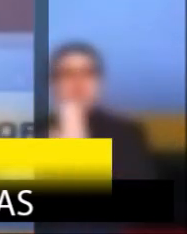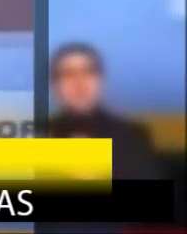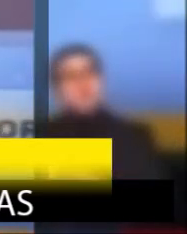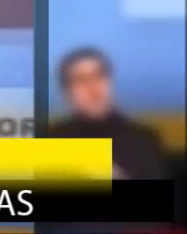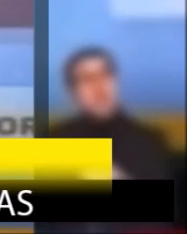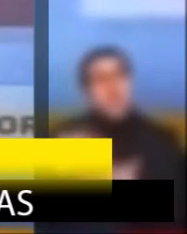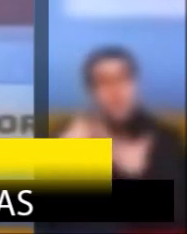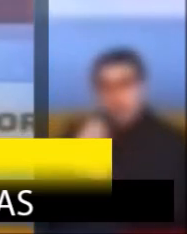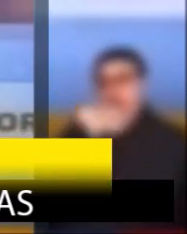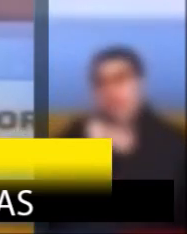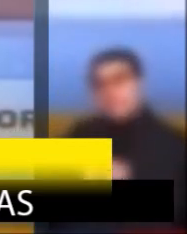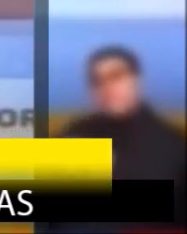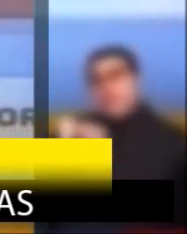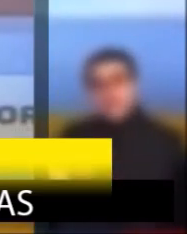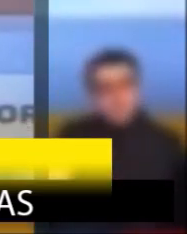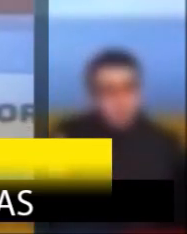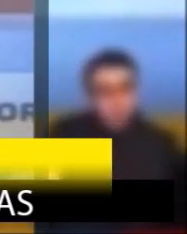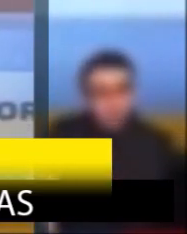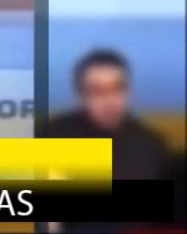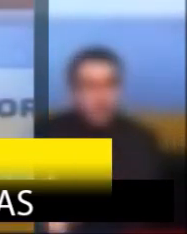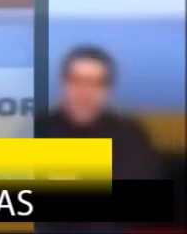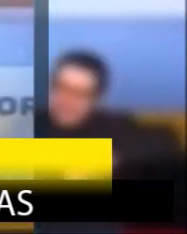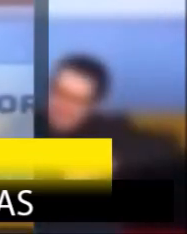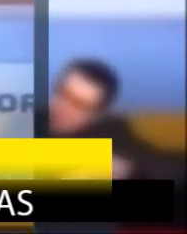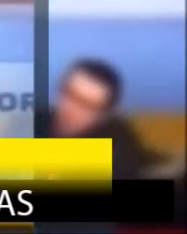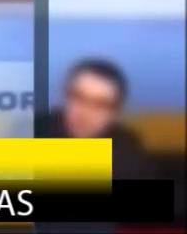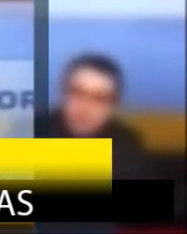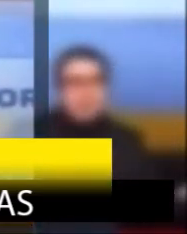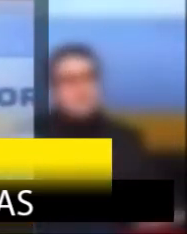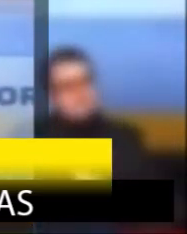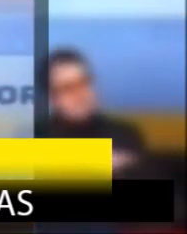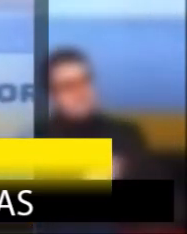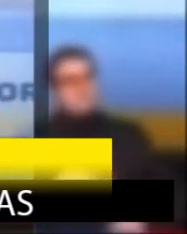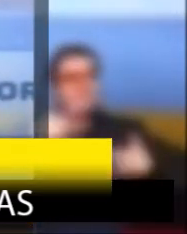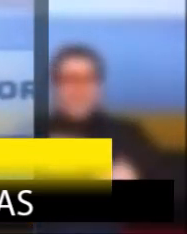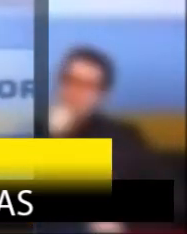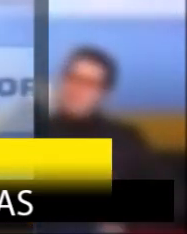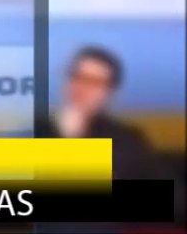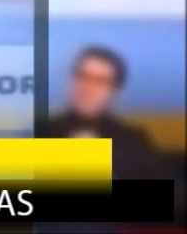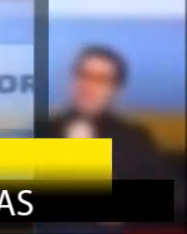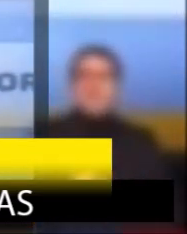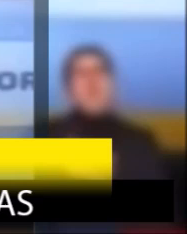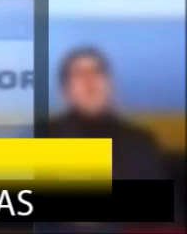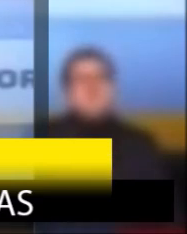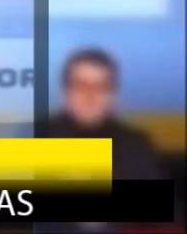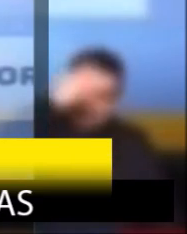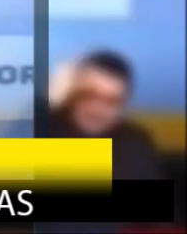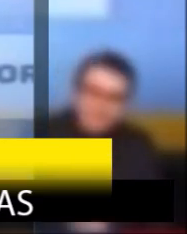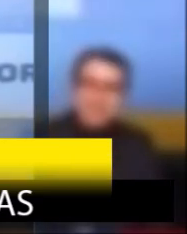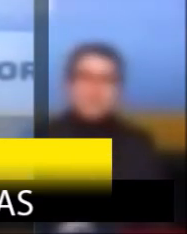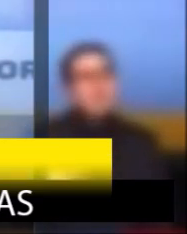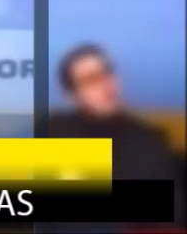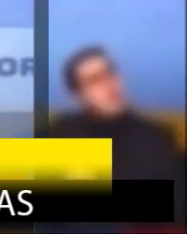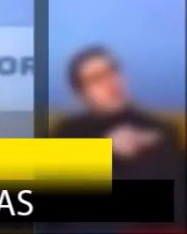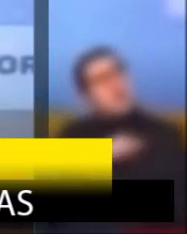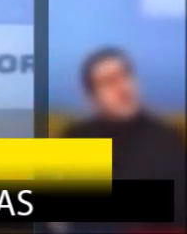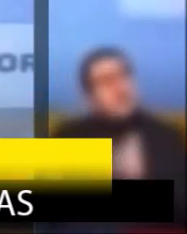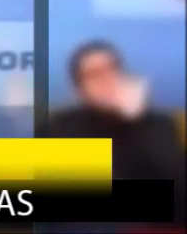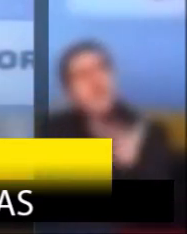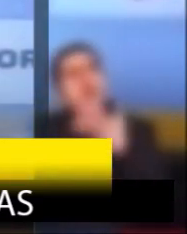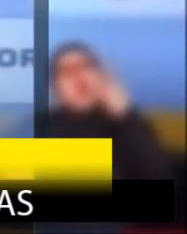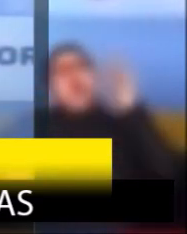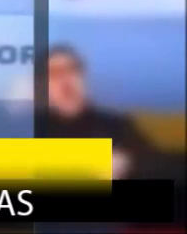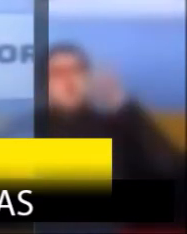trabajador puede ser despedido. ¿La reforma laboral en qué va? Pues, doctor Fernando, reforma laboral que fue presentada, porque ahora todas las